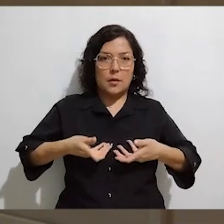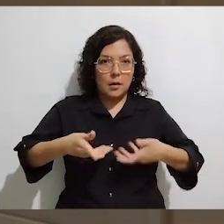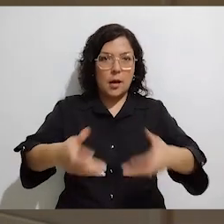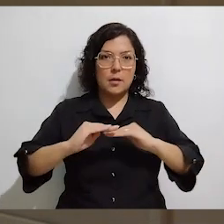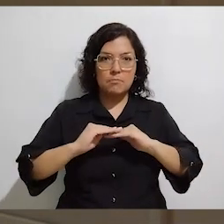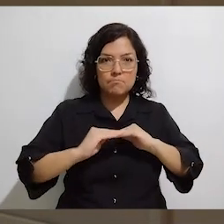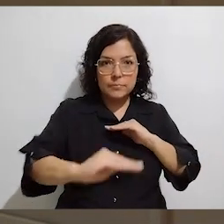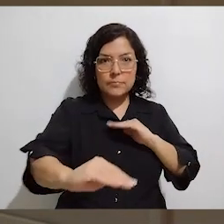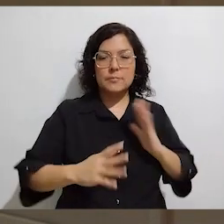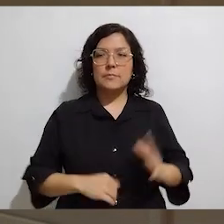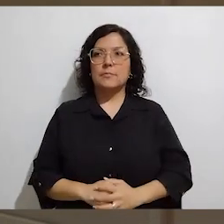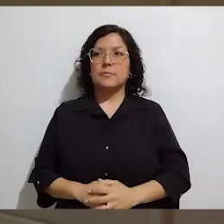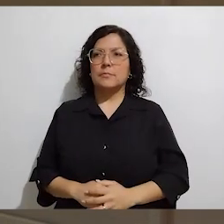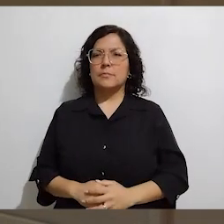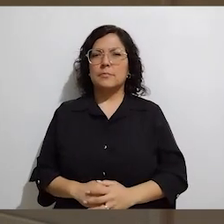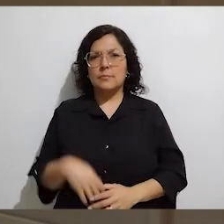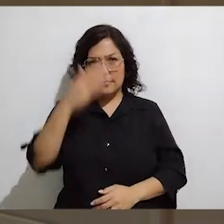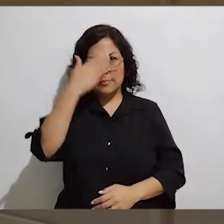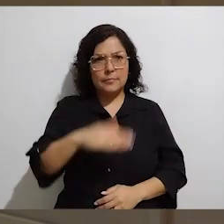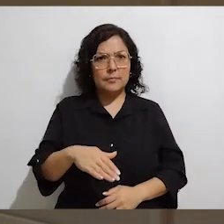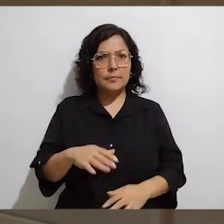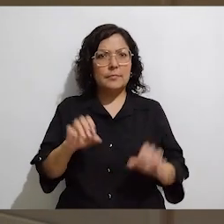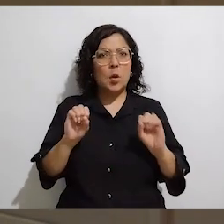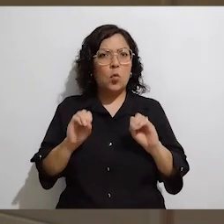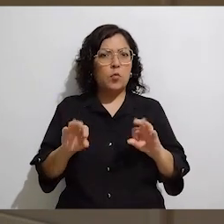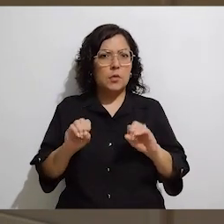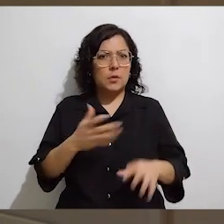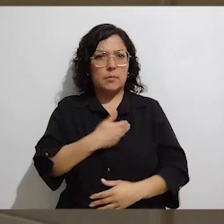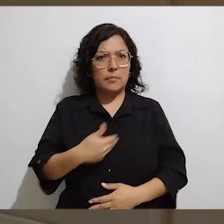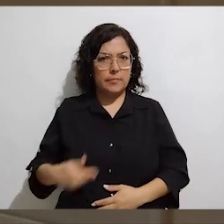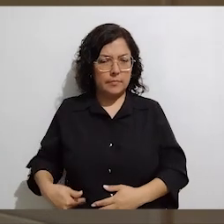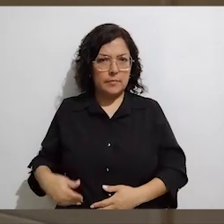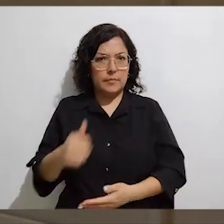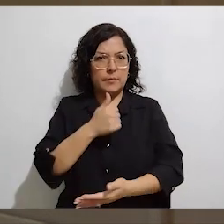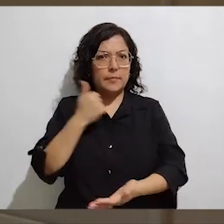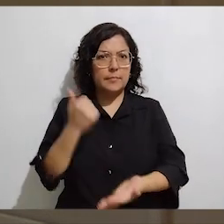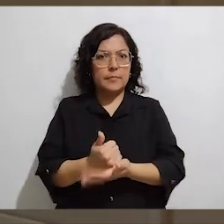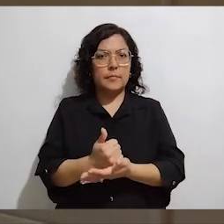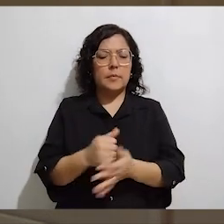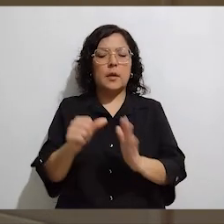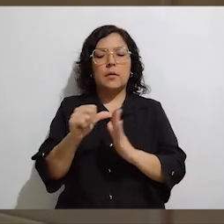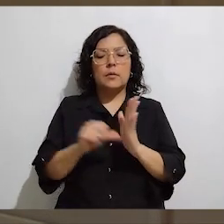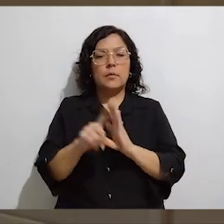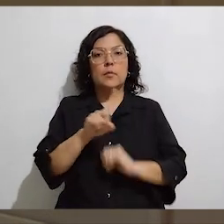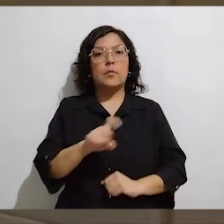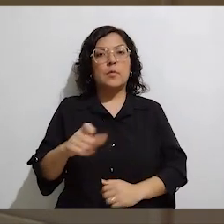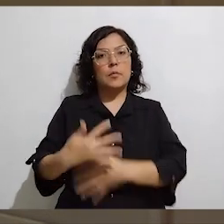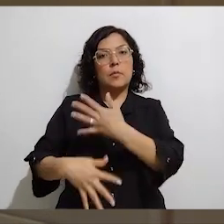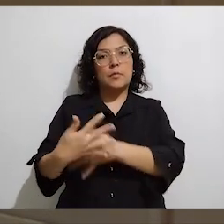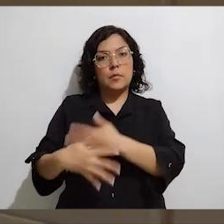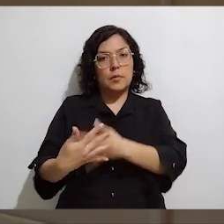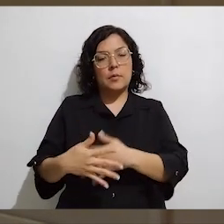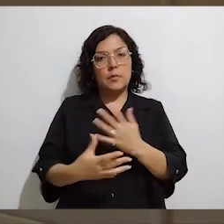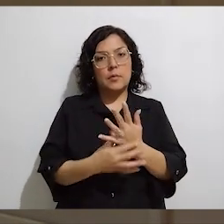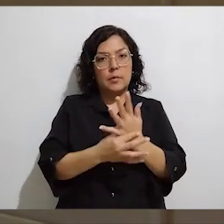los ayuntamientos tienen servicios públicos muy definidos en el artículo 115 constitucional, como pueden ser parques, jardines,